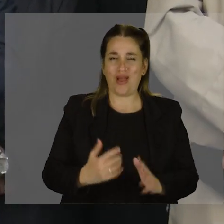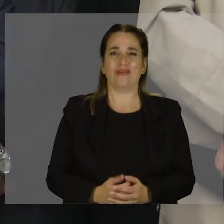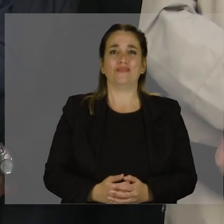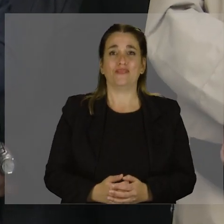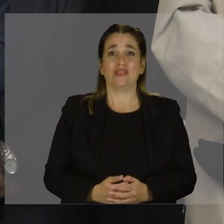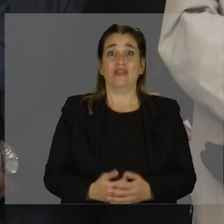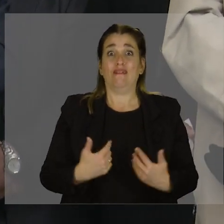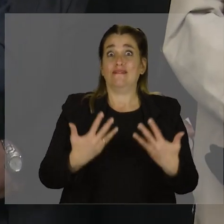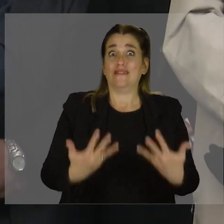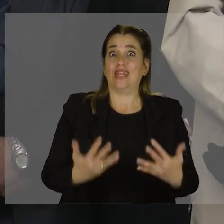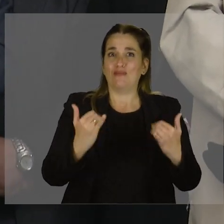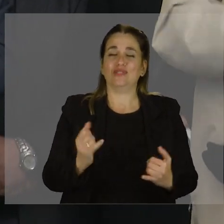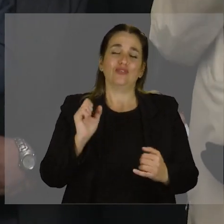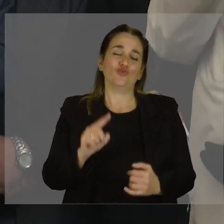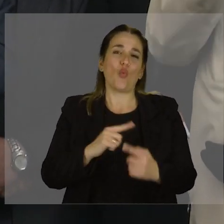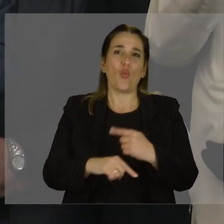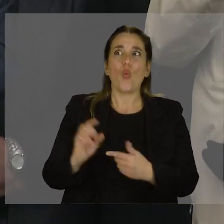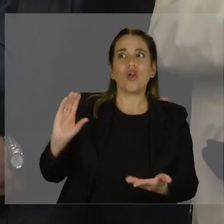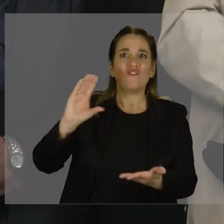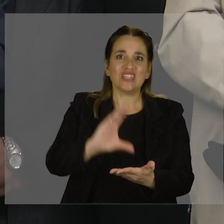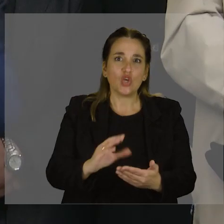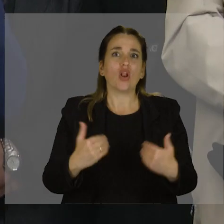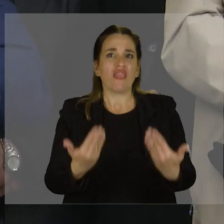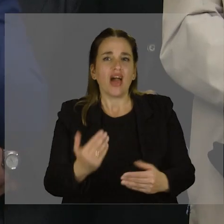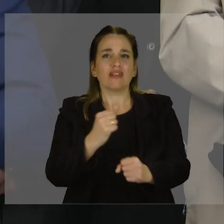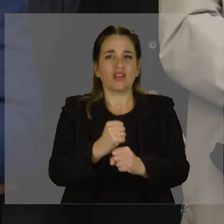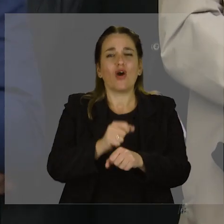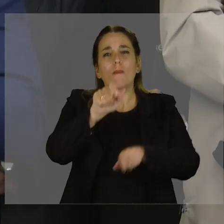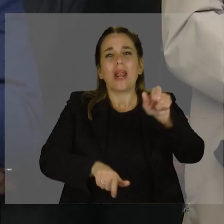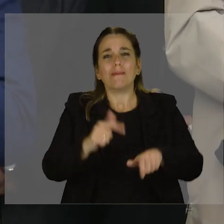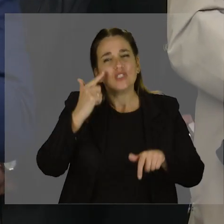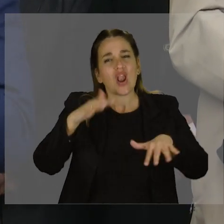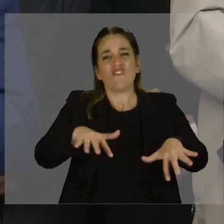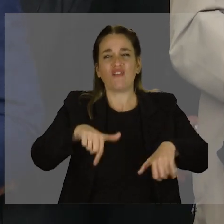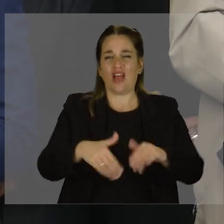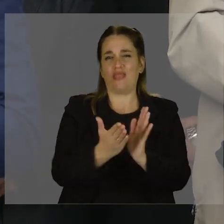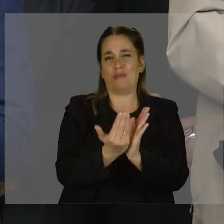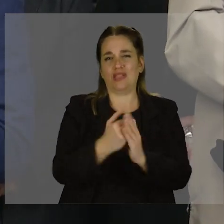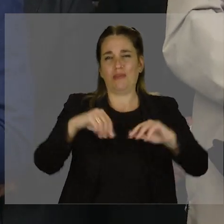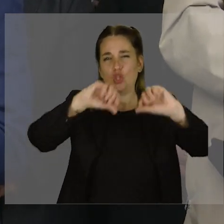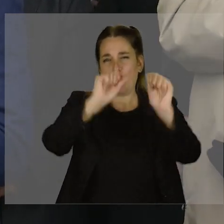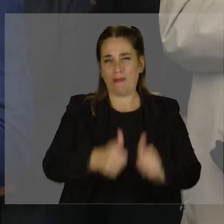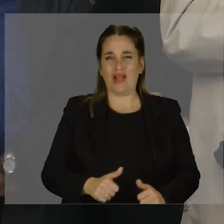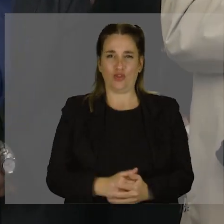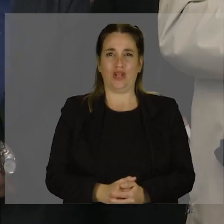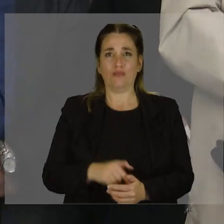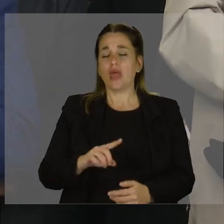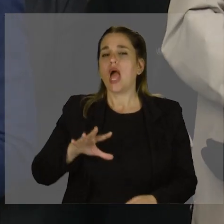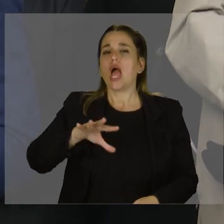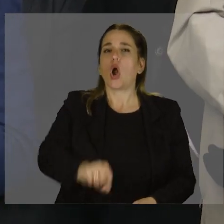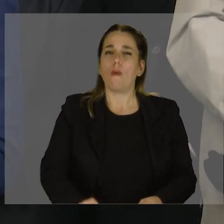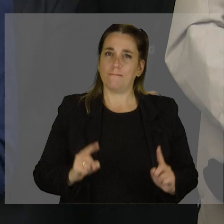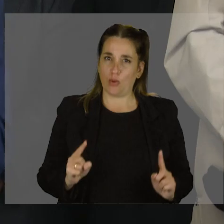país, tratar de traer inversiones, dar facilidades y generar trabajo para la gente que vive en el departamento de Maldonado. Ese